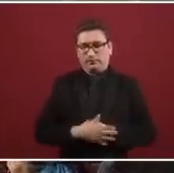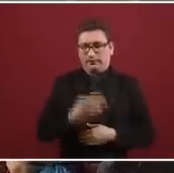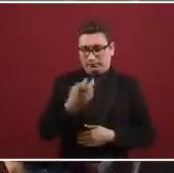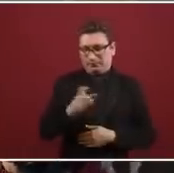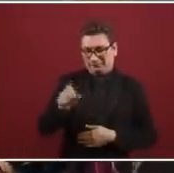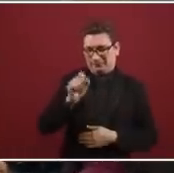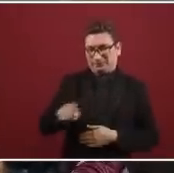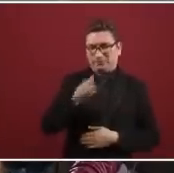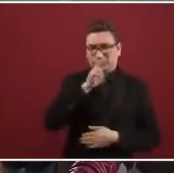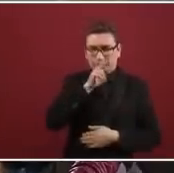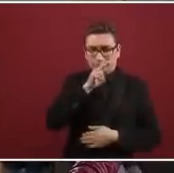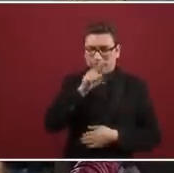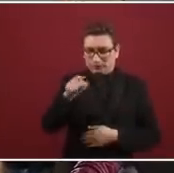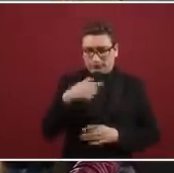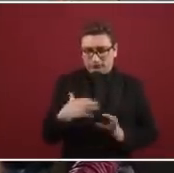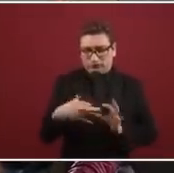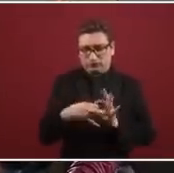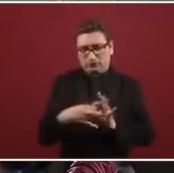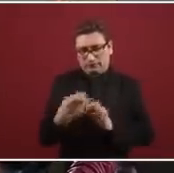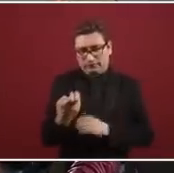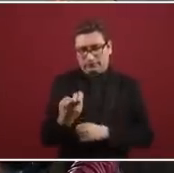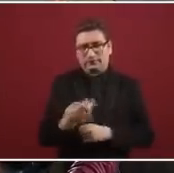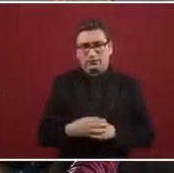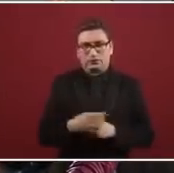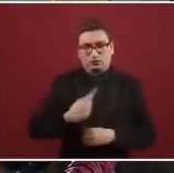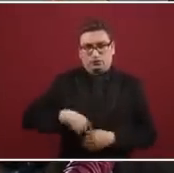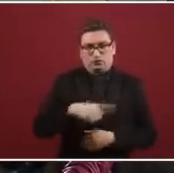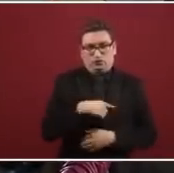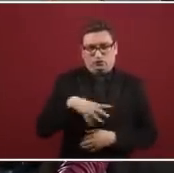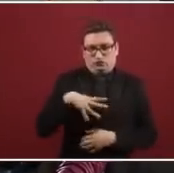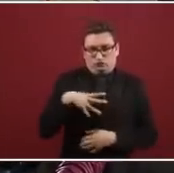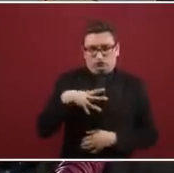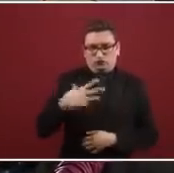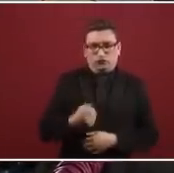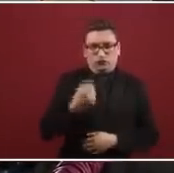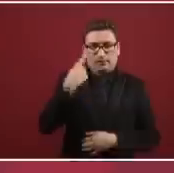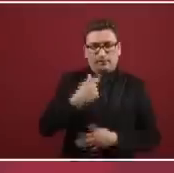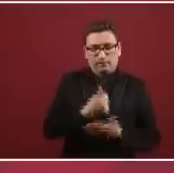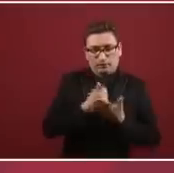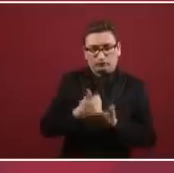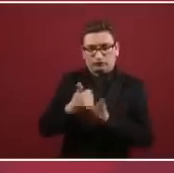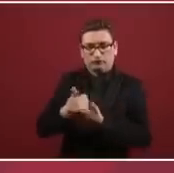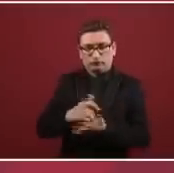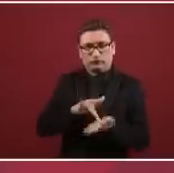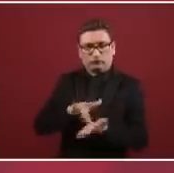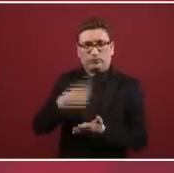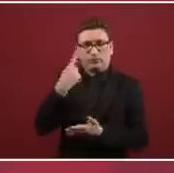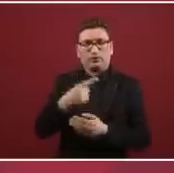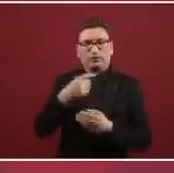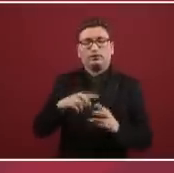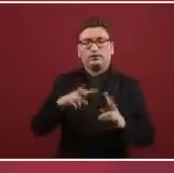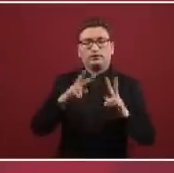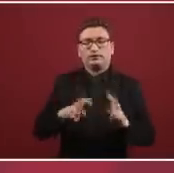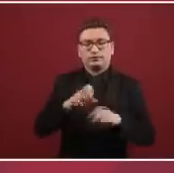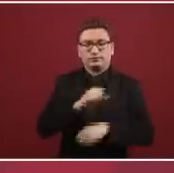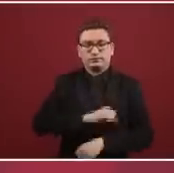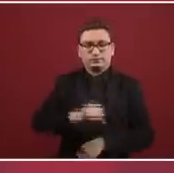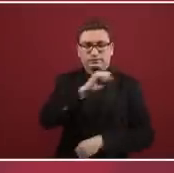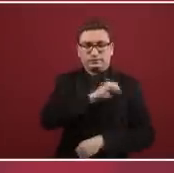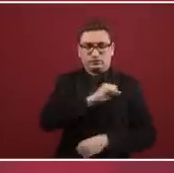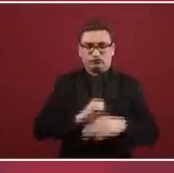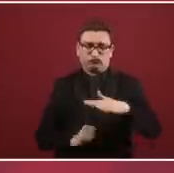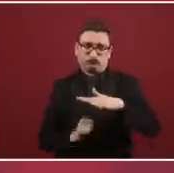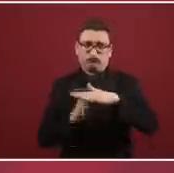vamos a reforzar desde abajo todo el sistema de salud, y estamos buscando